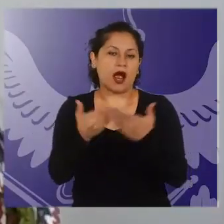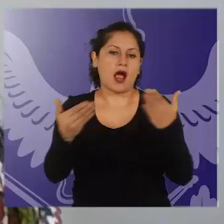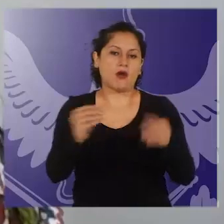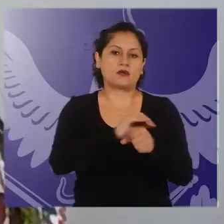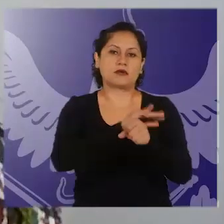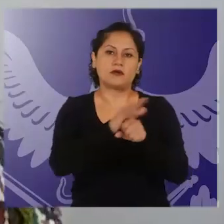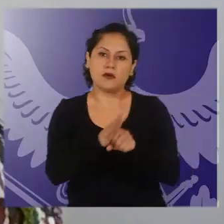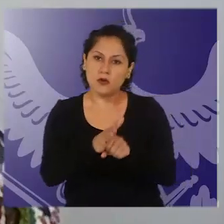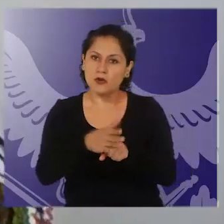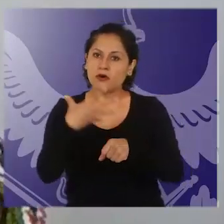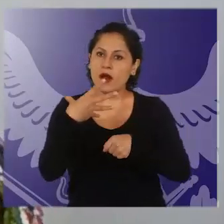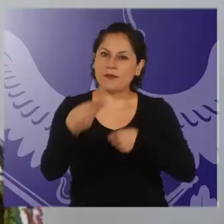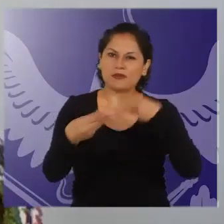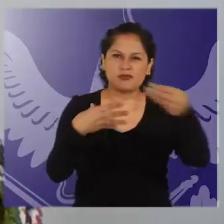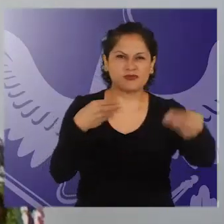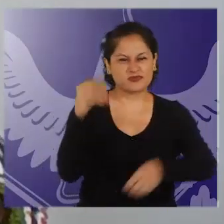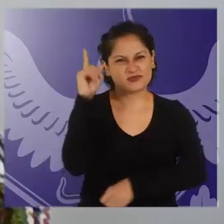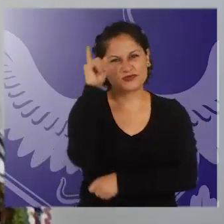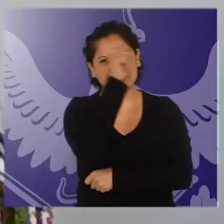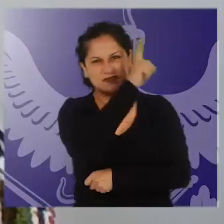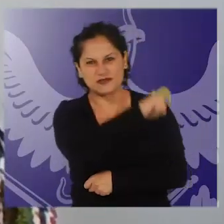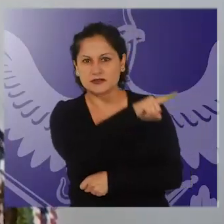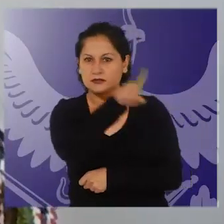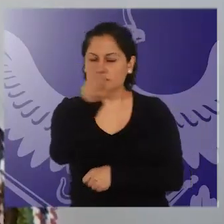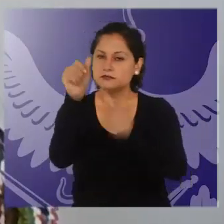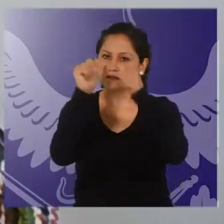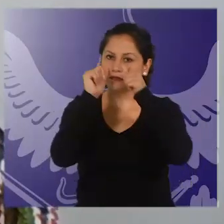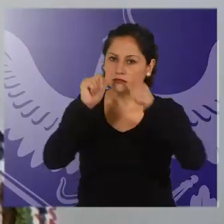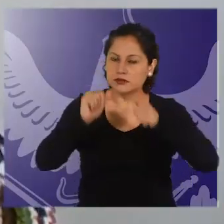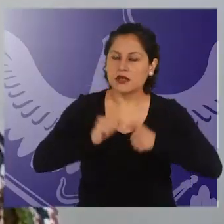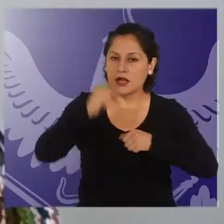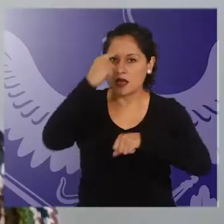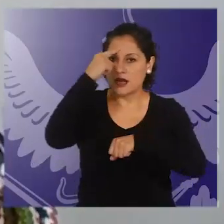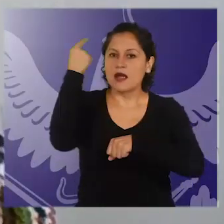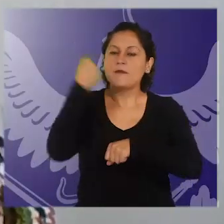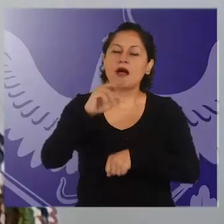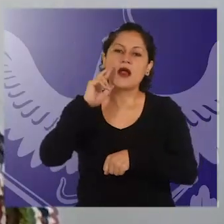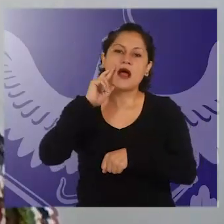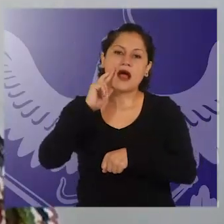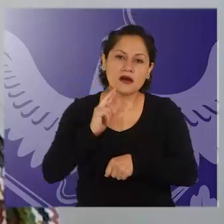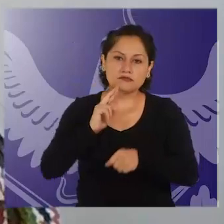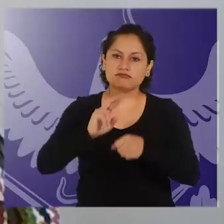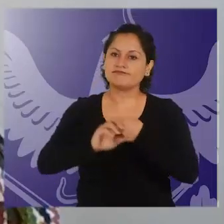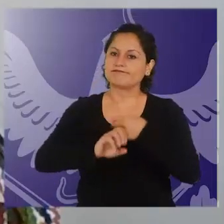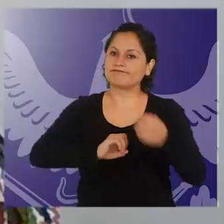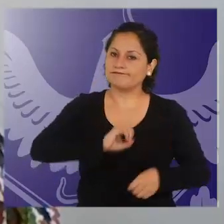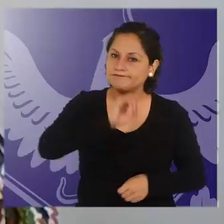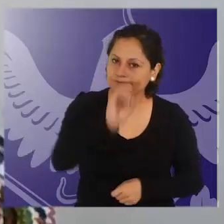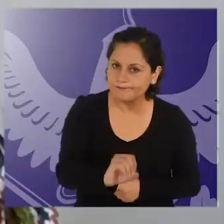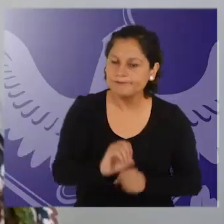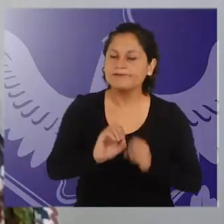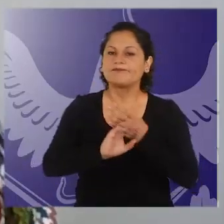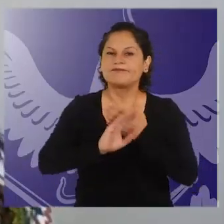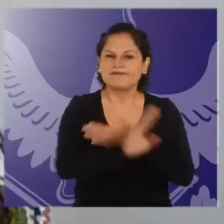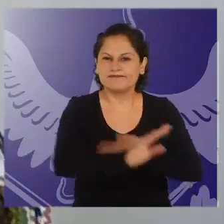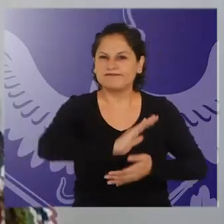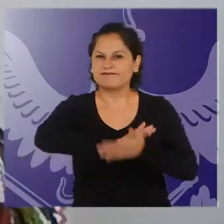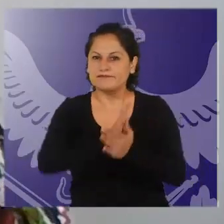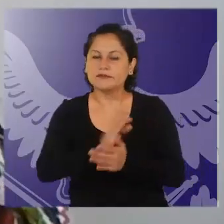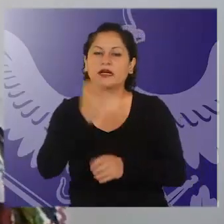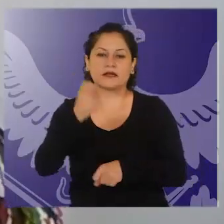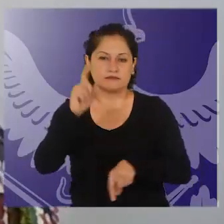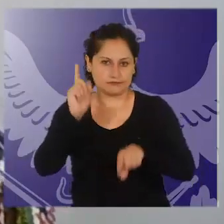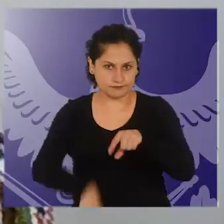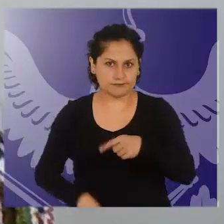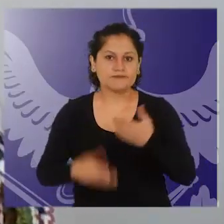fundamentales, especialmente en estos tiempos de pandemia, y que combatan de manera decidida el racismo y la discriminación racial que lacera nuestra